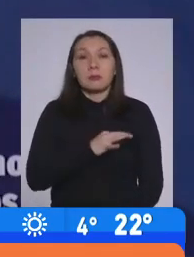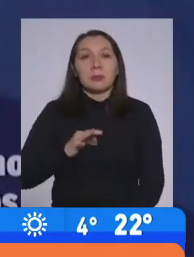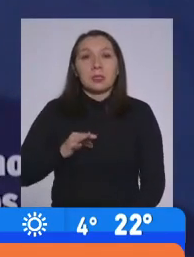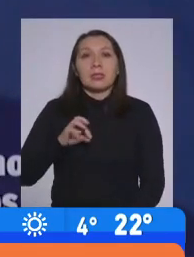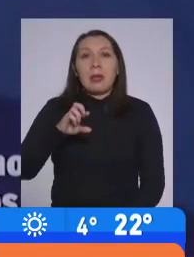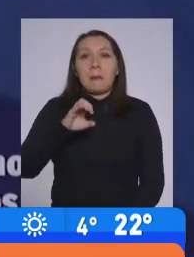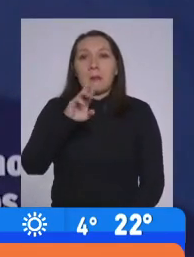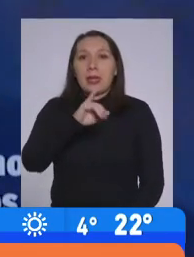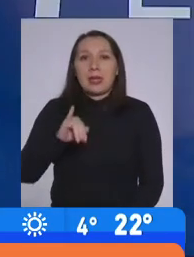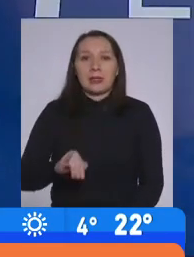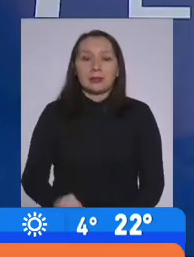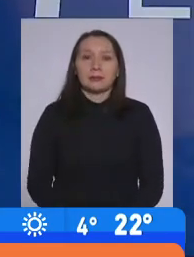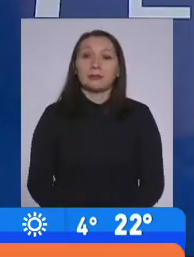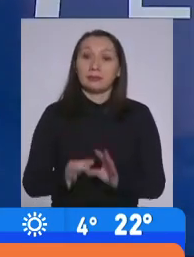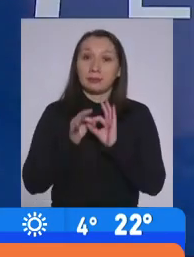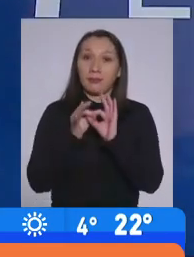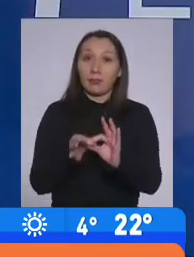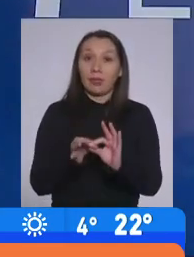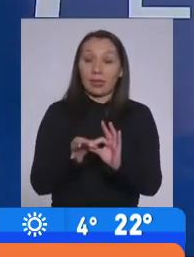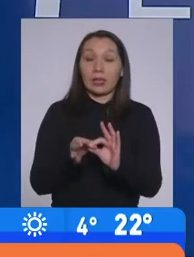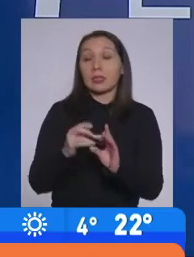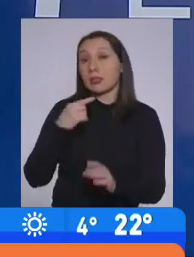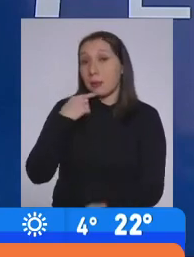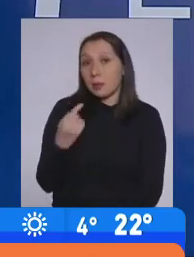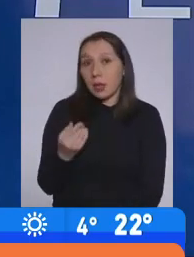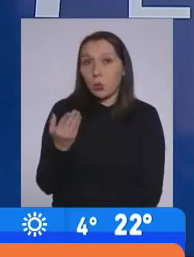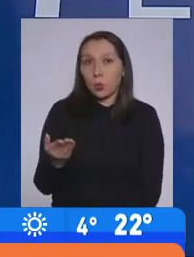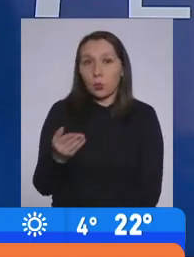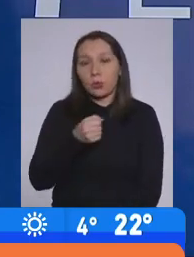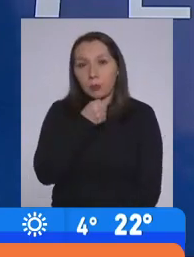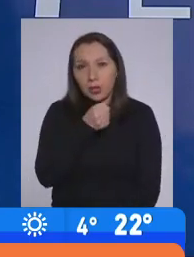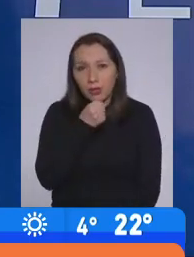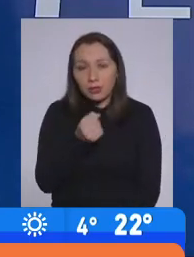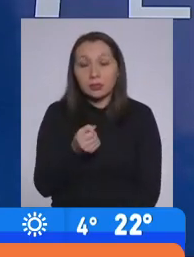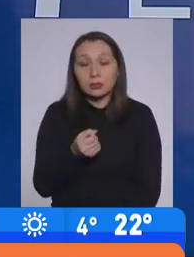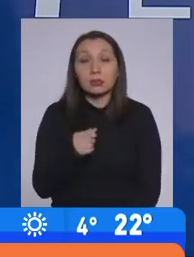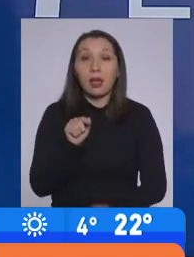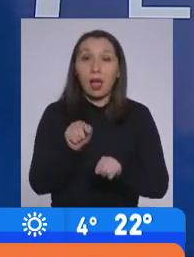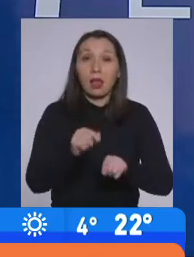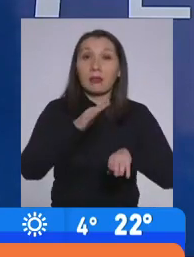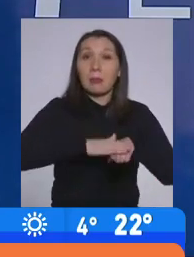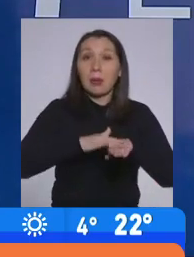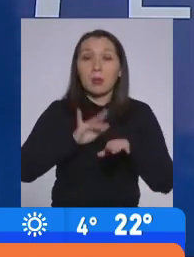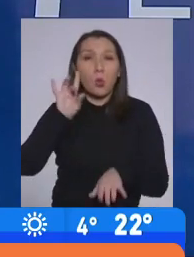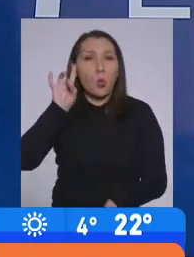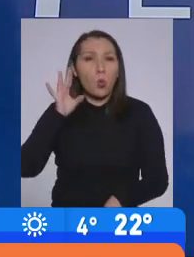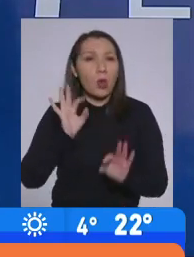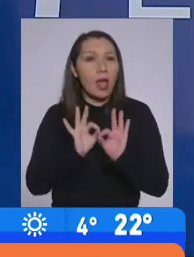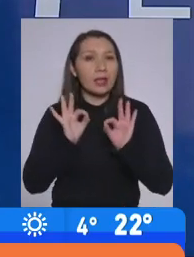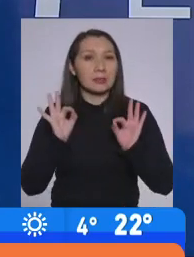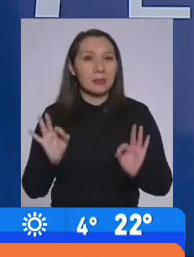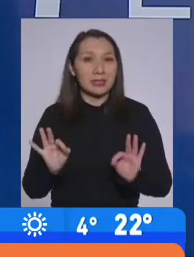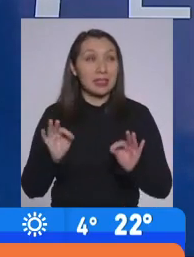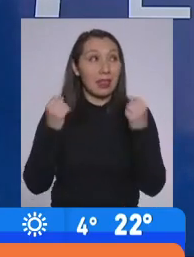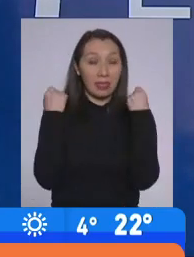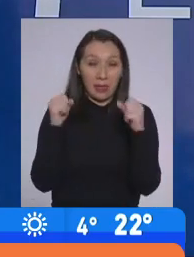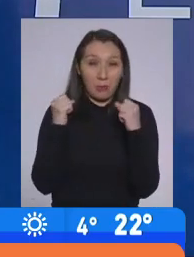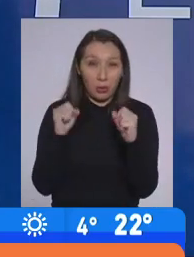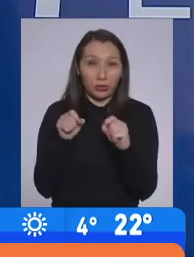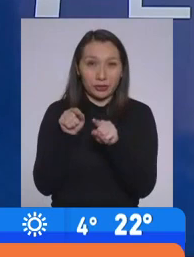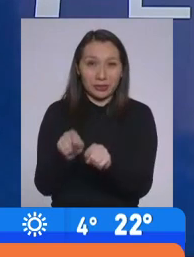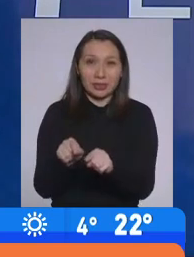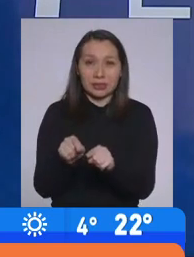cecilia pérez muchas gracias y van por tu pregunta este permiso único especial para deportistas